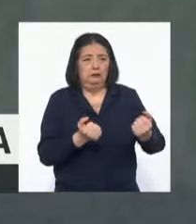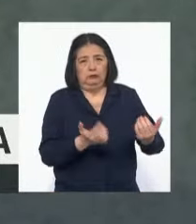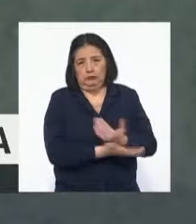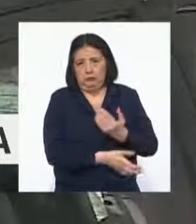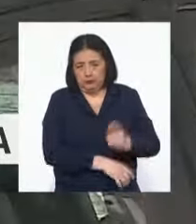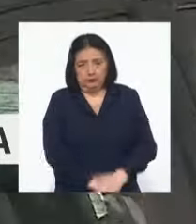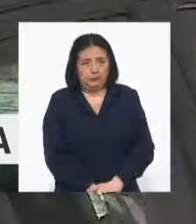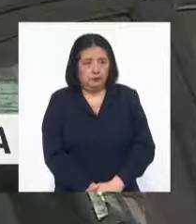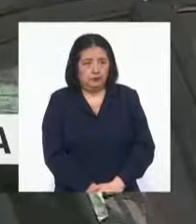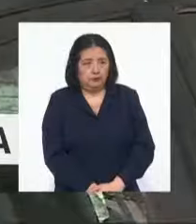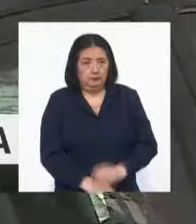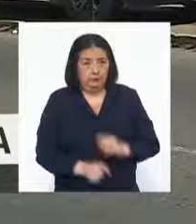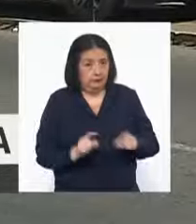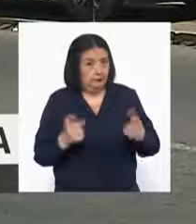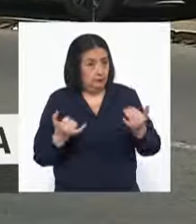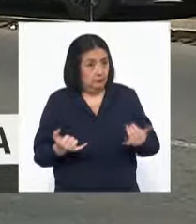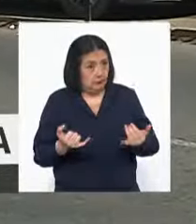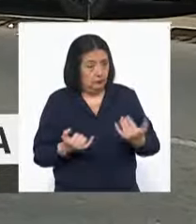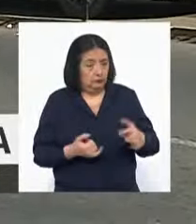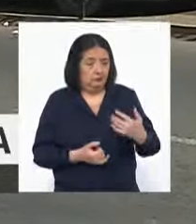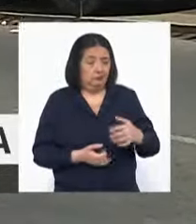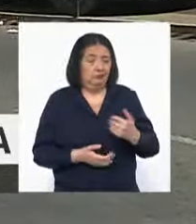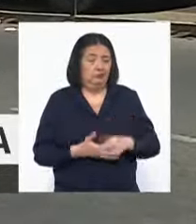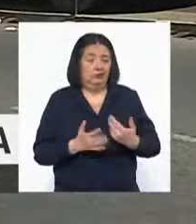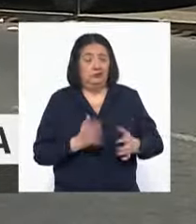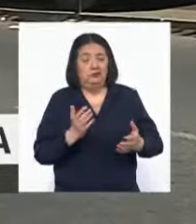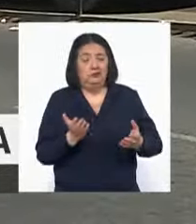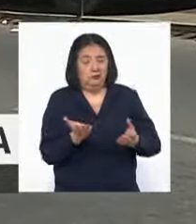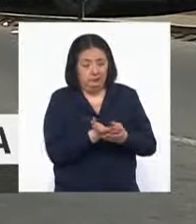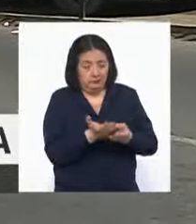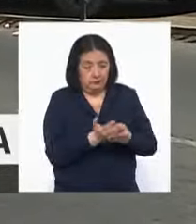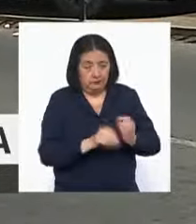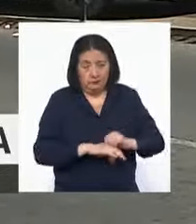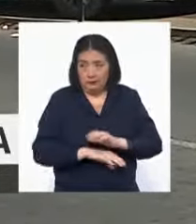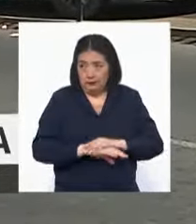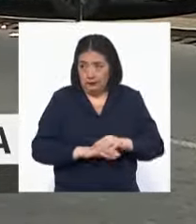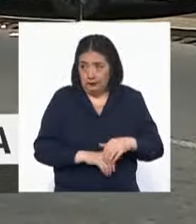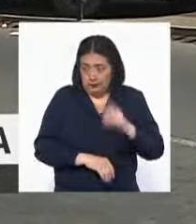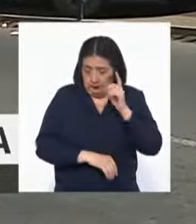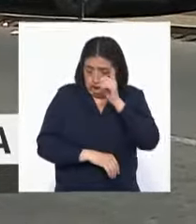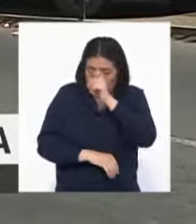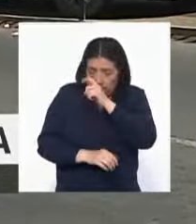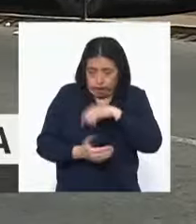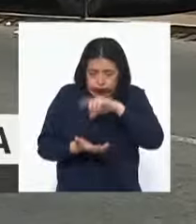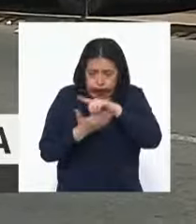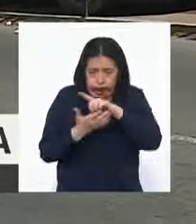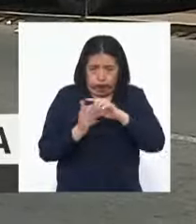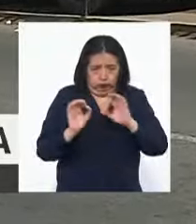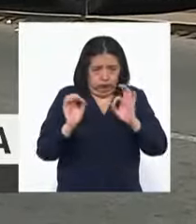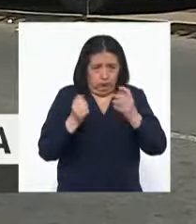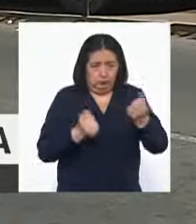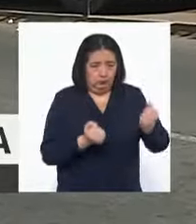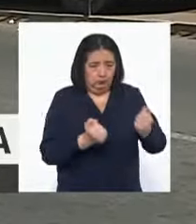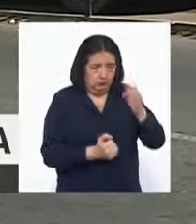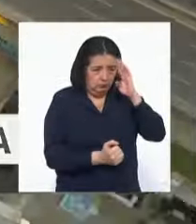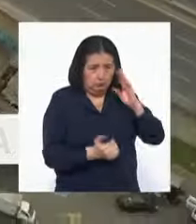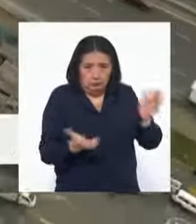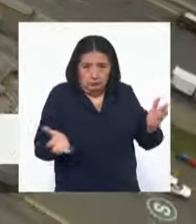nuevos. Pero ahora, tras cuestionables gestiones, Lima se encuentra desabastecida de